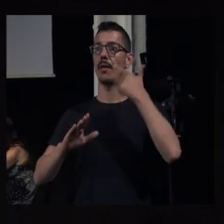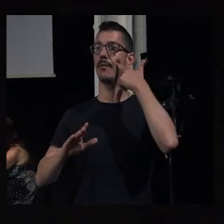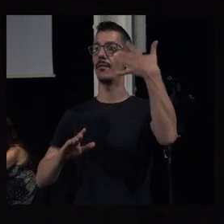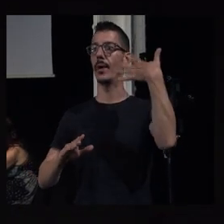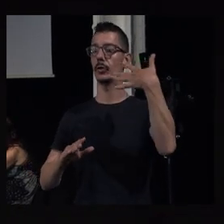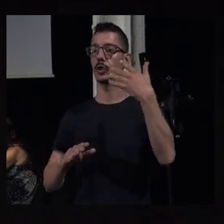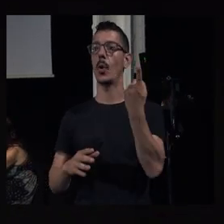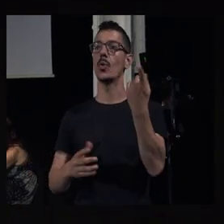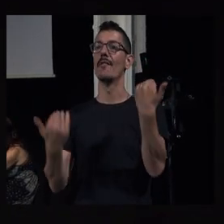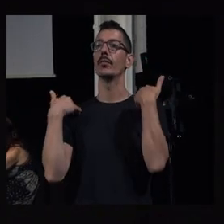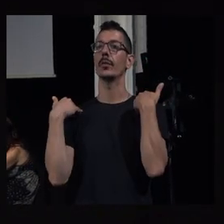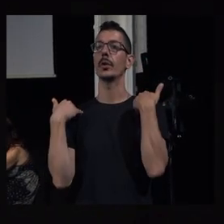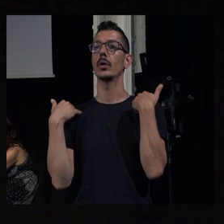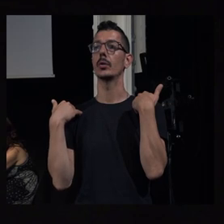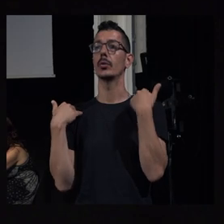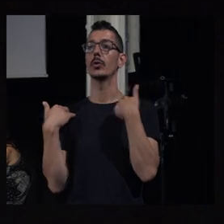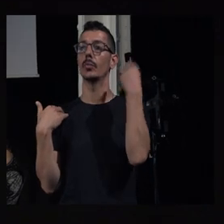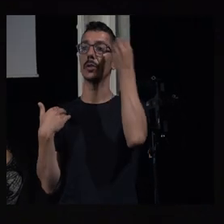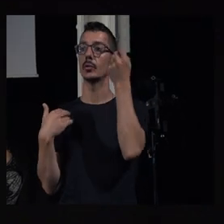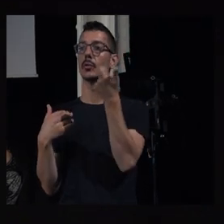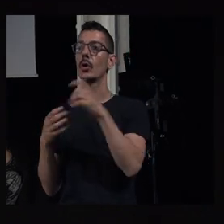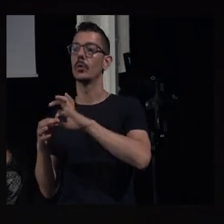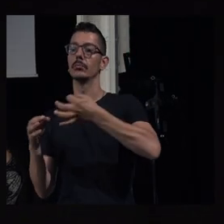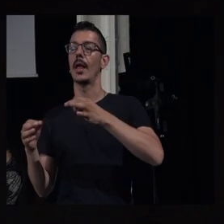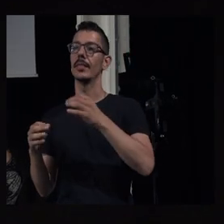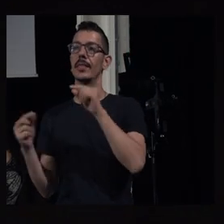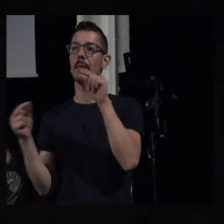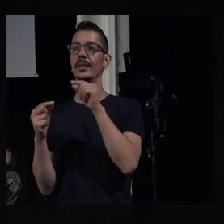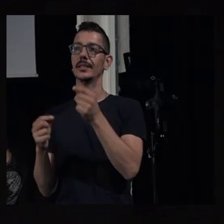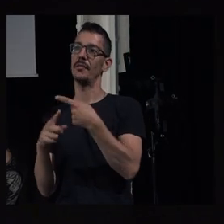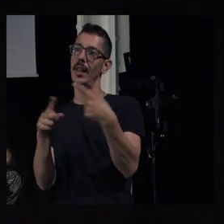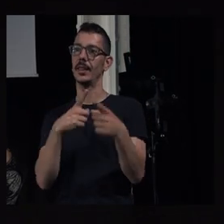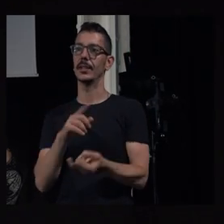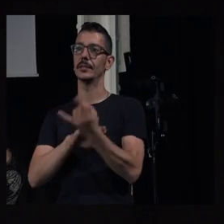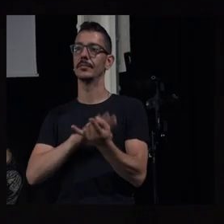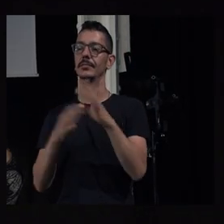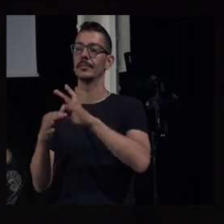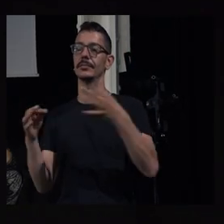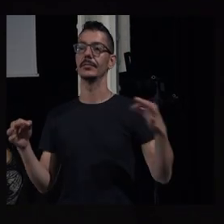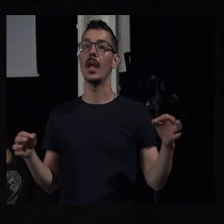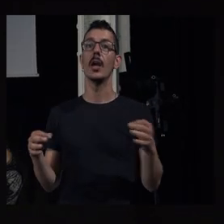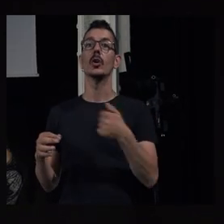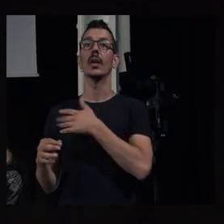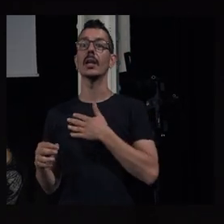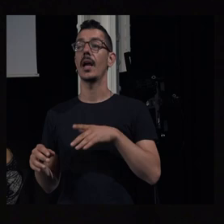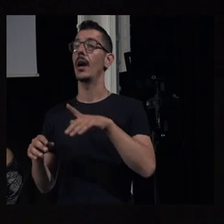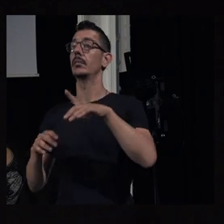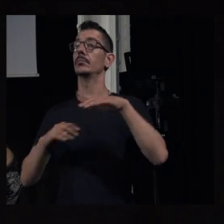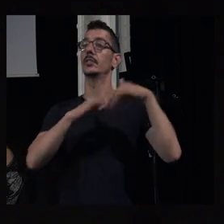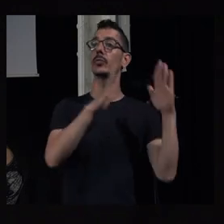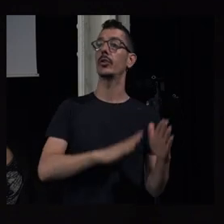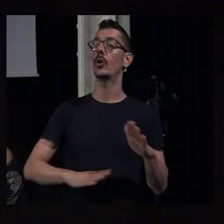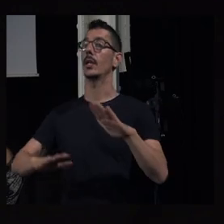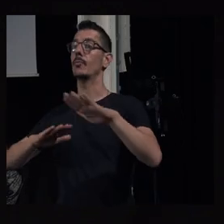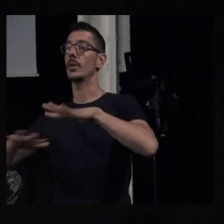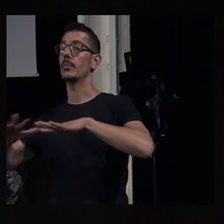mis funciones, y yo creo que voy a ir enlazando debates, era hacer un puente entre la institución y el movimiento feminista. Y esto